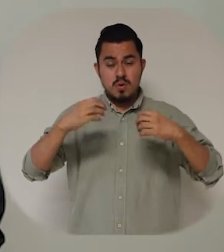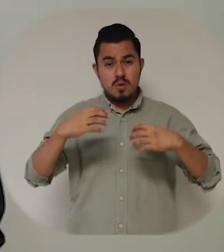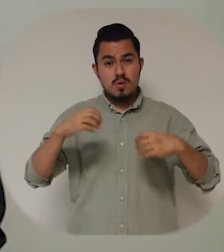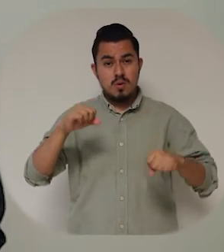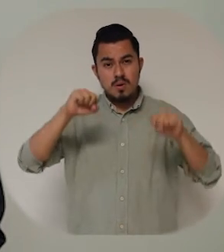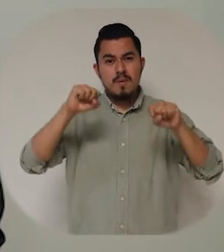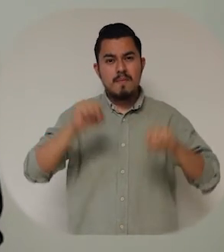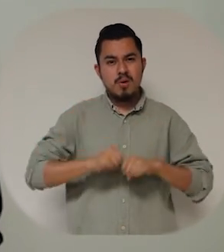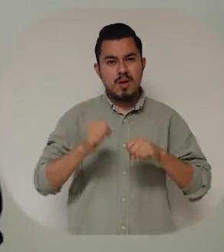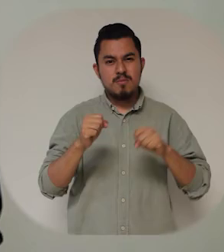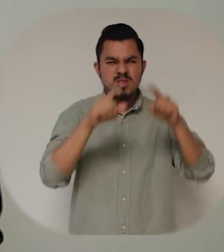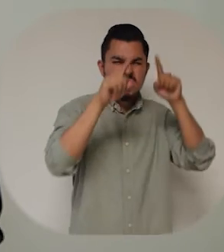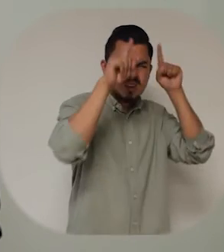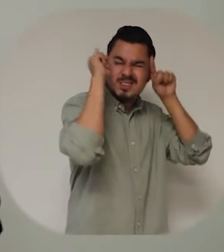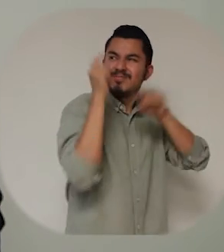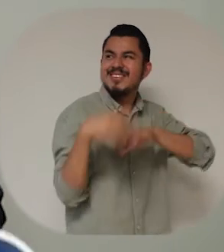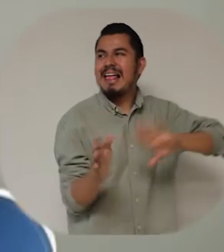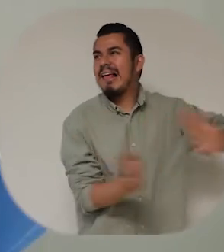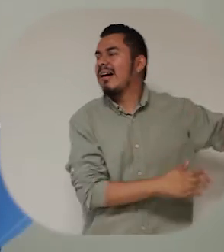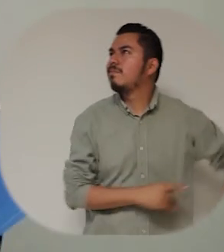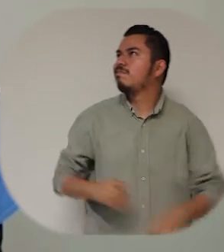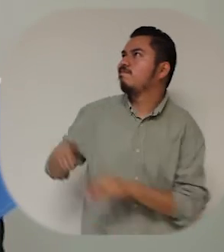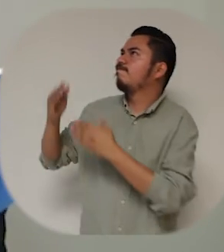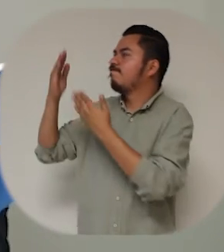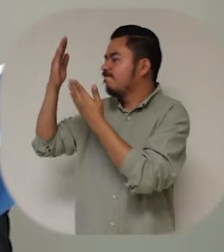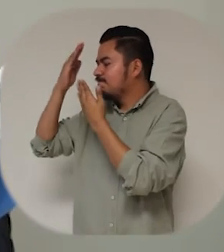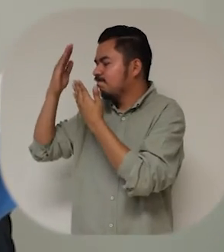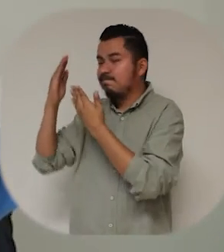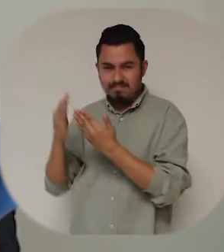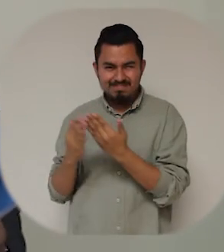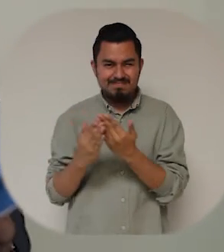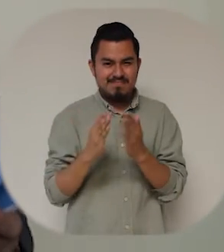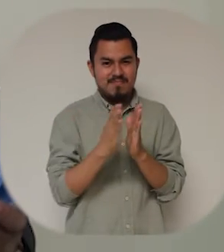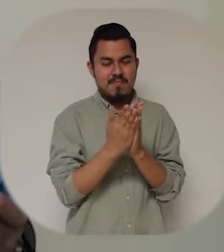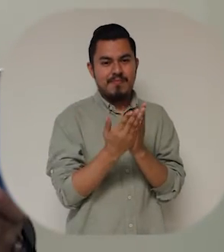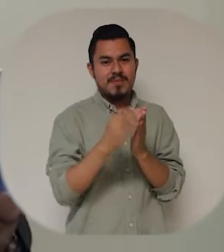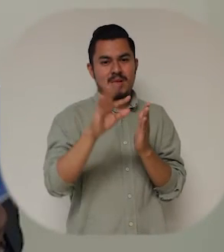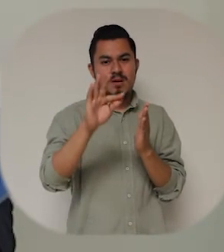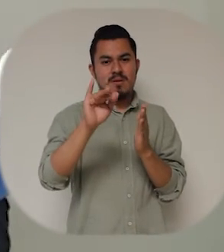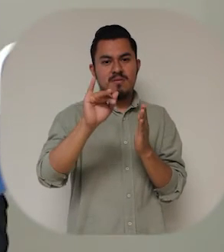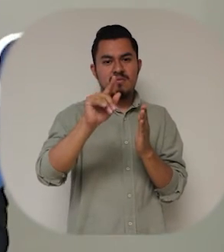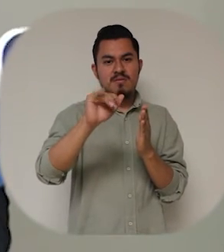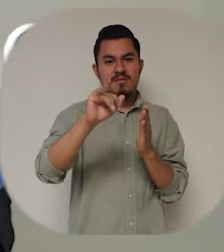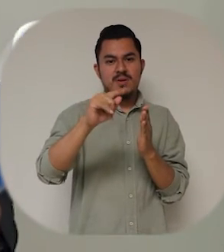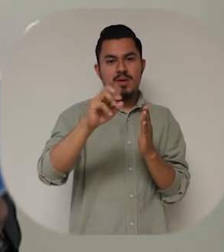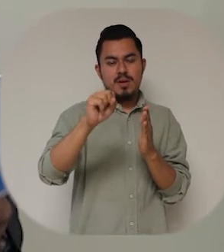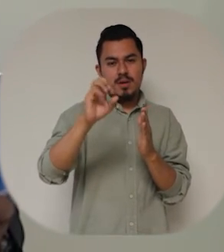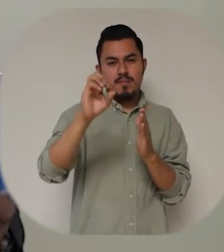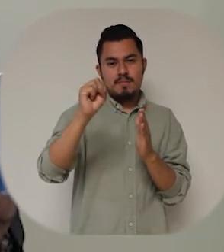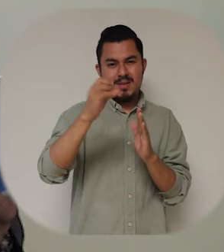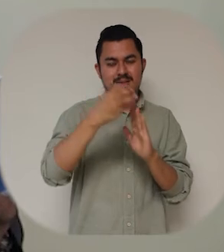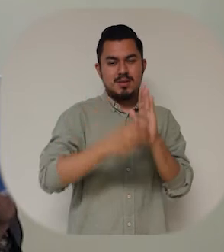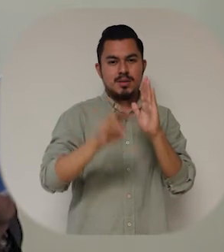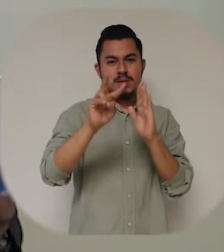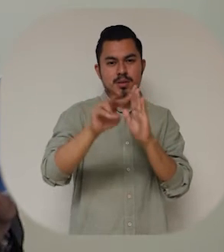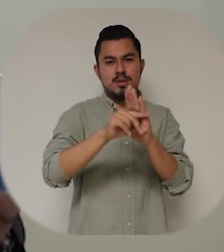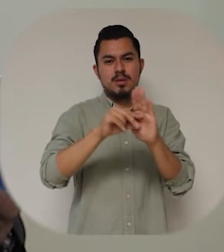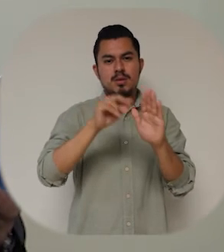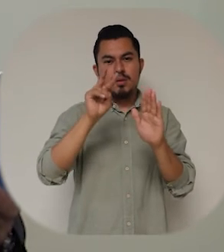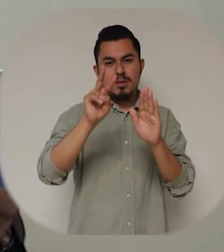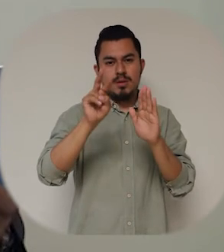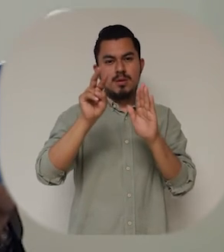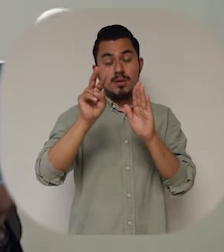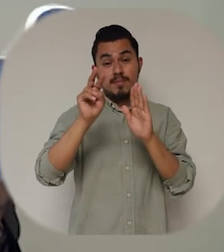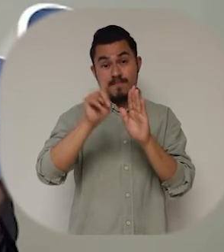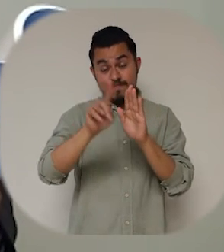toda obra de Satanás. Filipenses 2:12, por tanto, amados míos, como siempre habéis obedecido, no